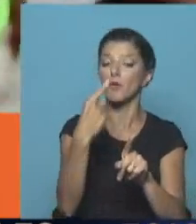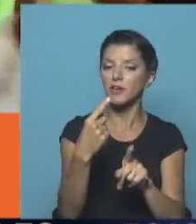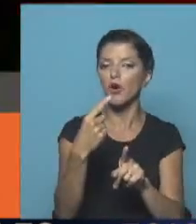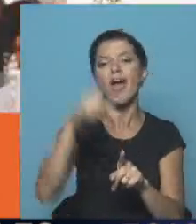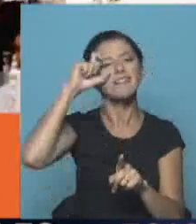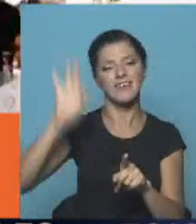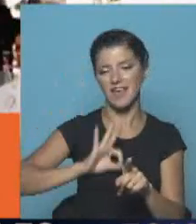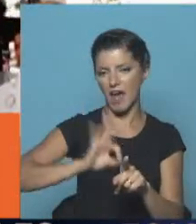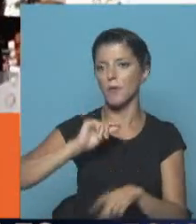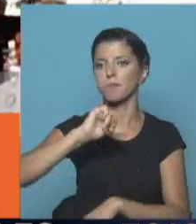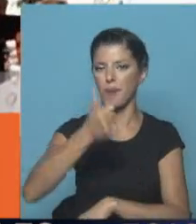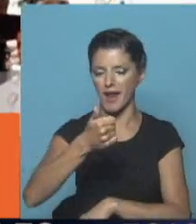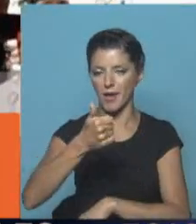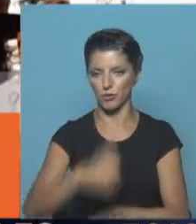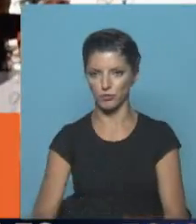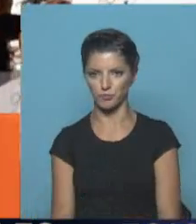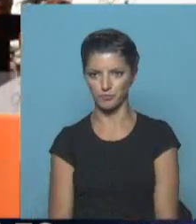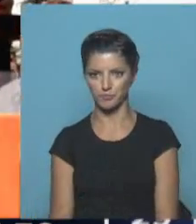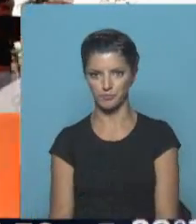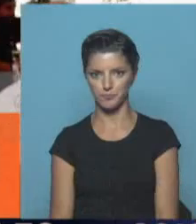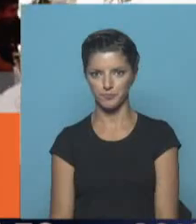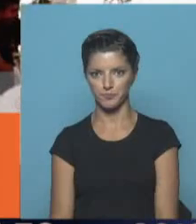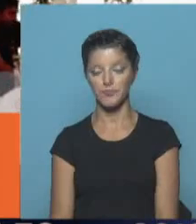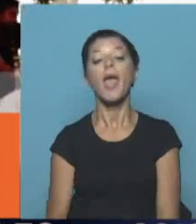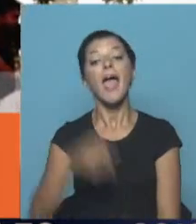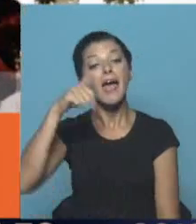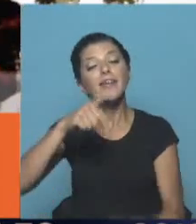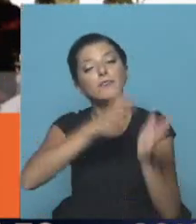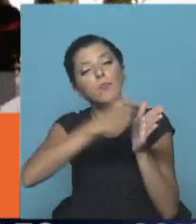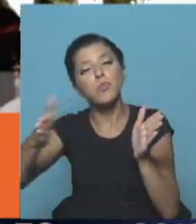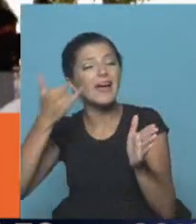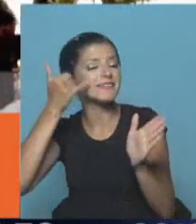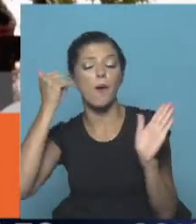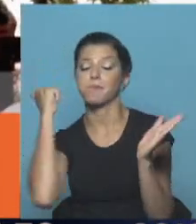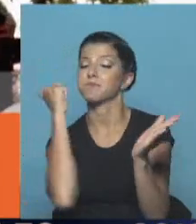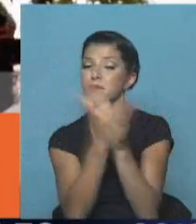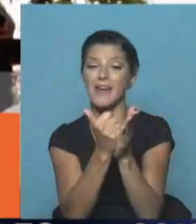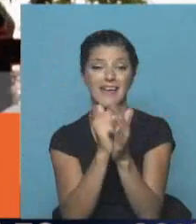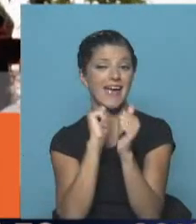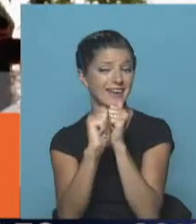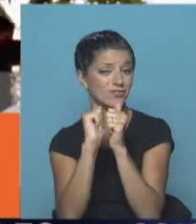ganada. En este proceso, que ya es leyenda,